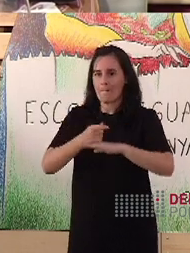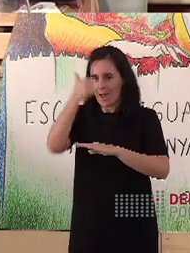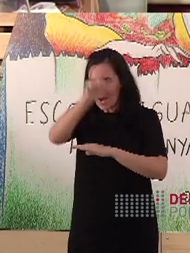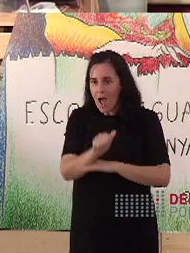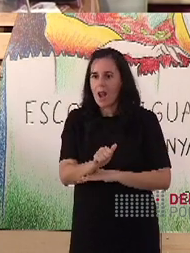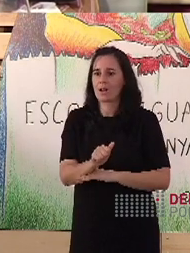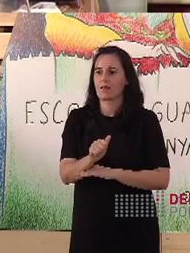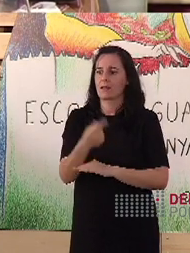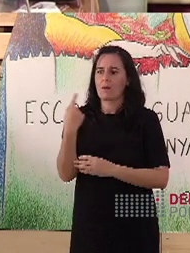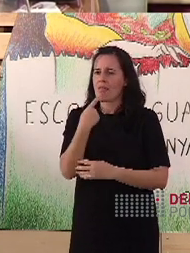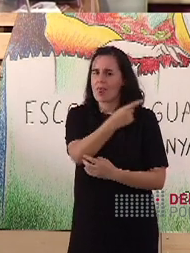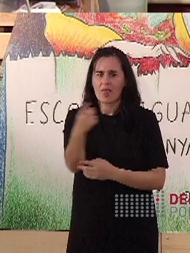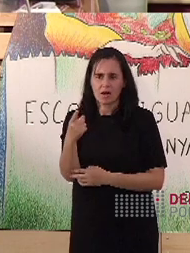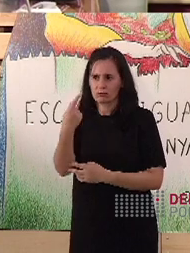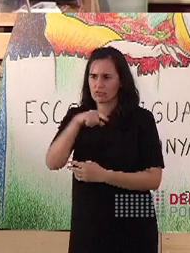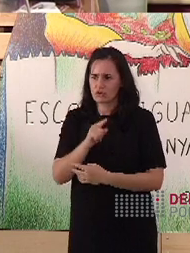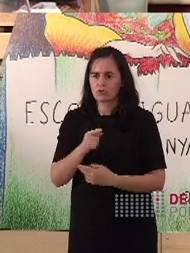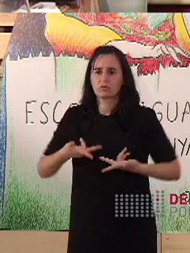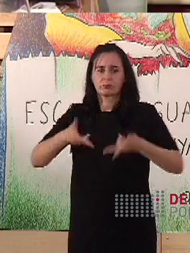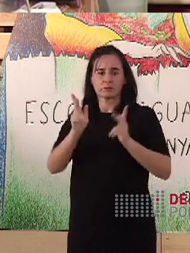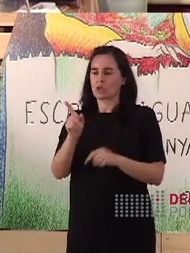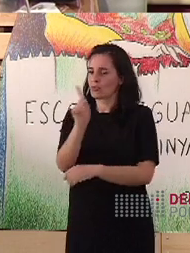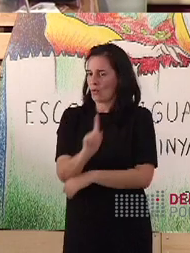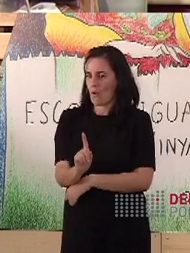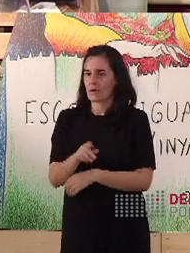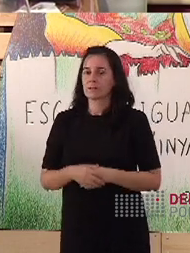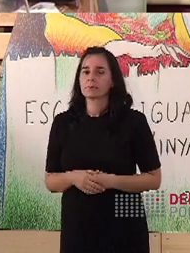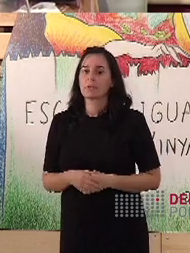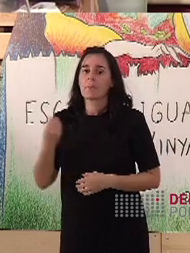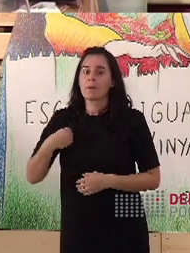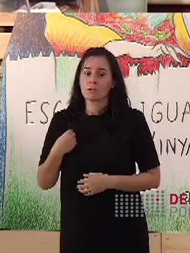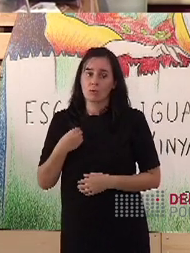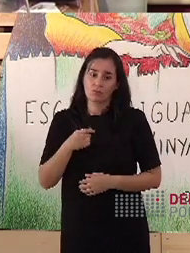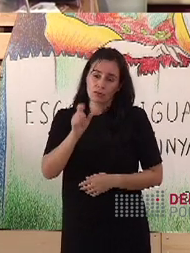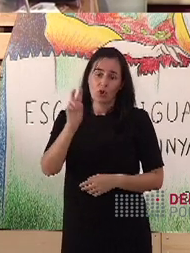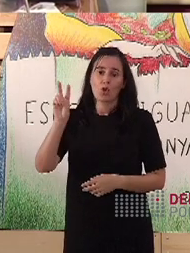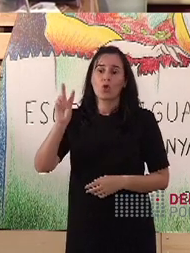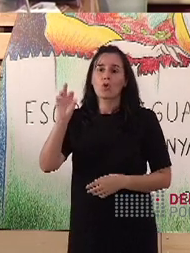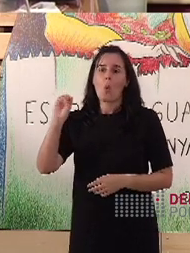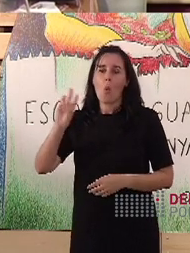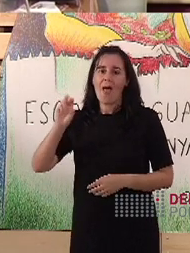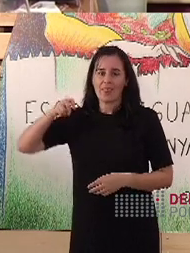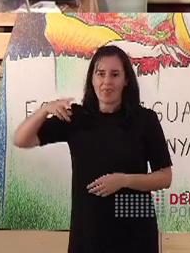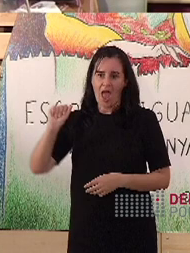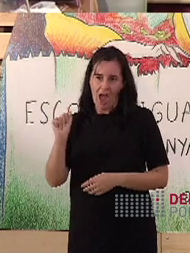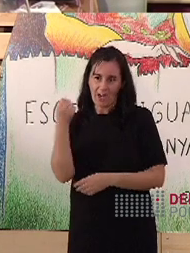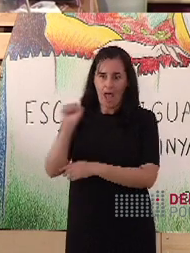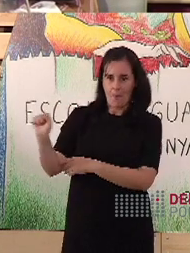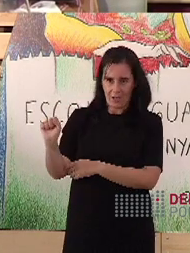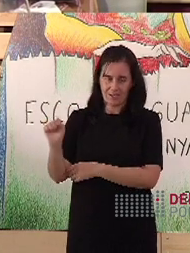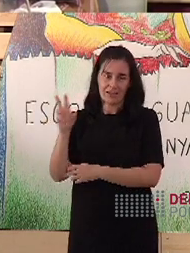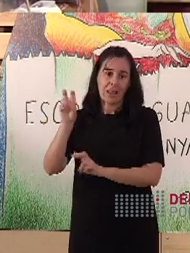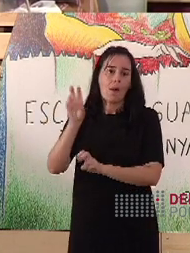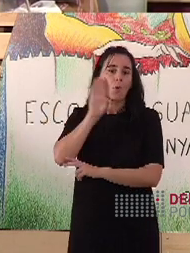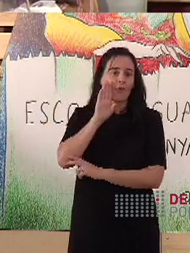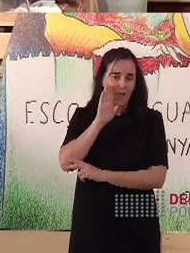homes a mensaxe de que non imos estar disponibles. No mesmo sentido, falaron agora mesmo as Towanda Rebels da pornografía. Que é